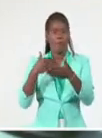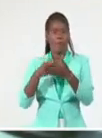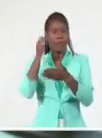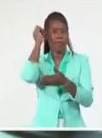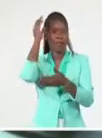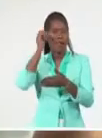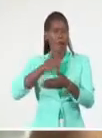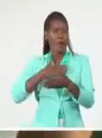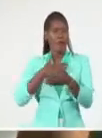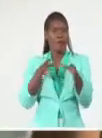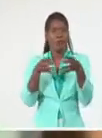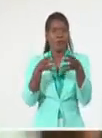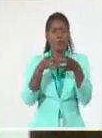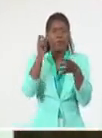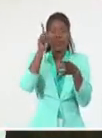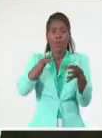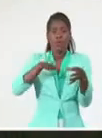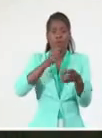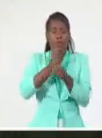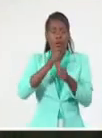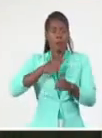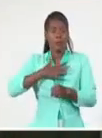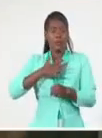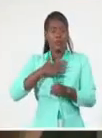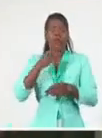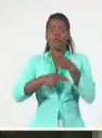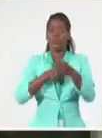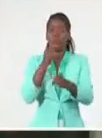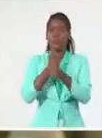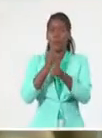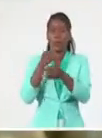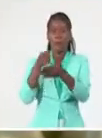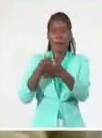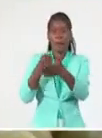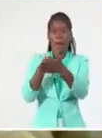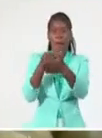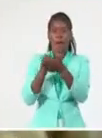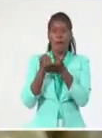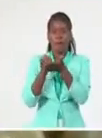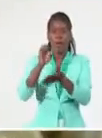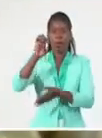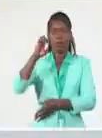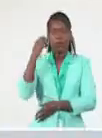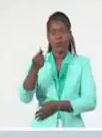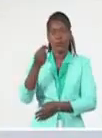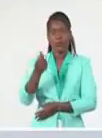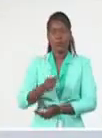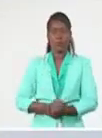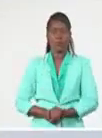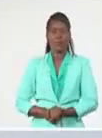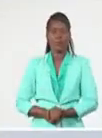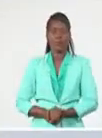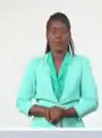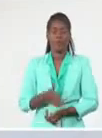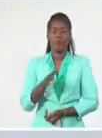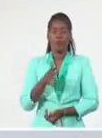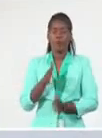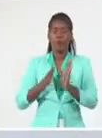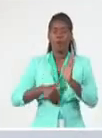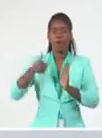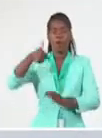iniciativas de trabajadores por cuenta propia se convierten en impulso para la economía del territorio en julio nos preparamos para